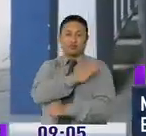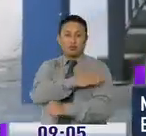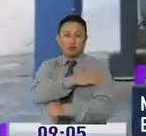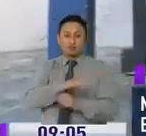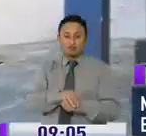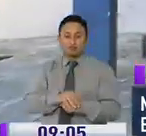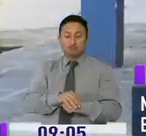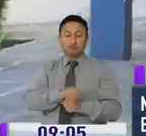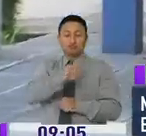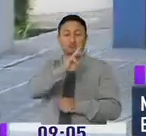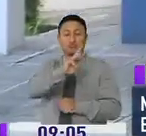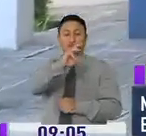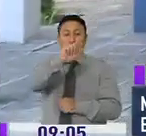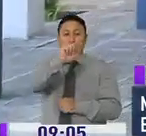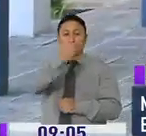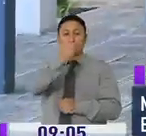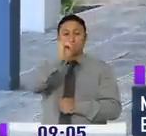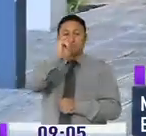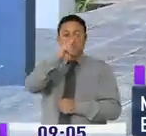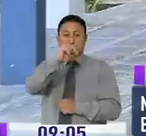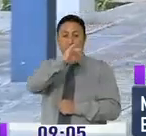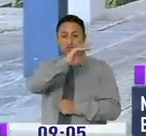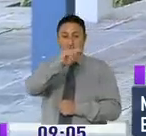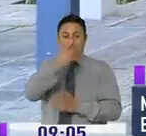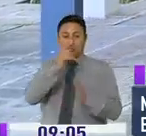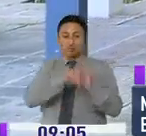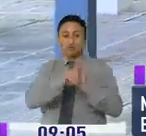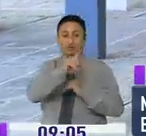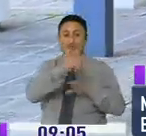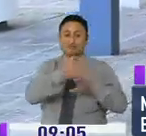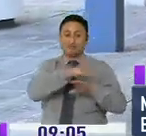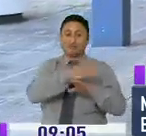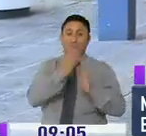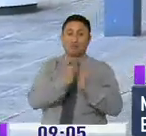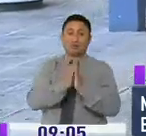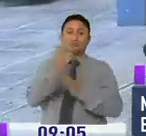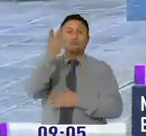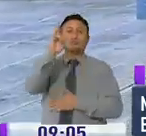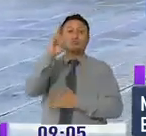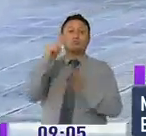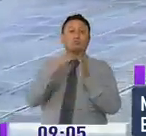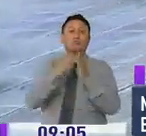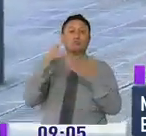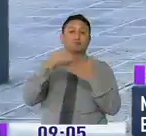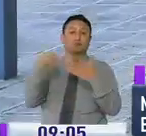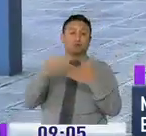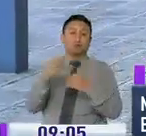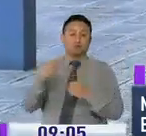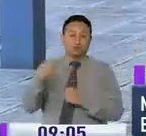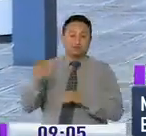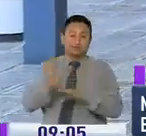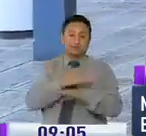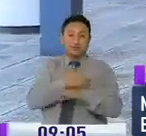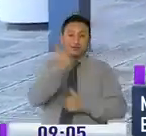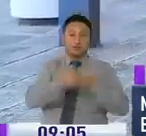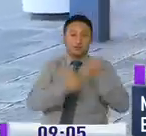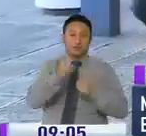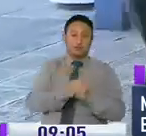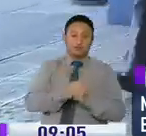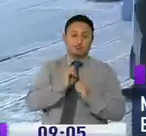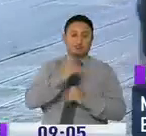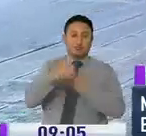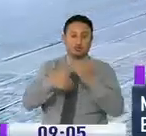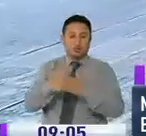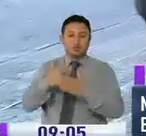acusa al asambleísta de haberle presuntamente solicitado $17,000 durante el periodo de campaña a cambio de